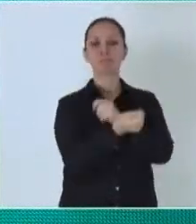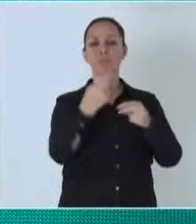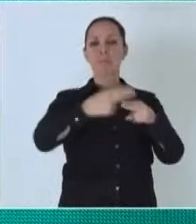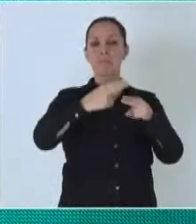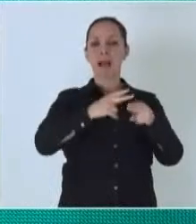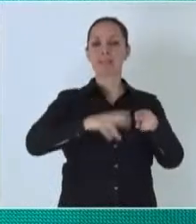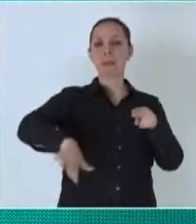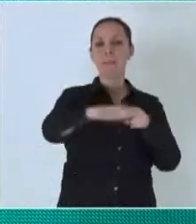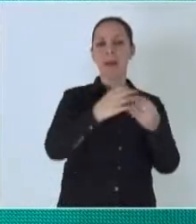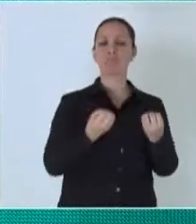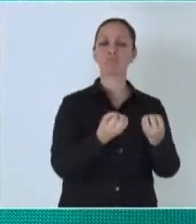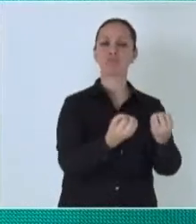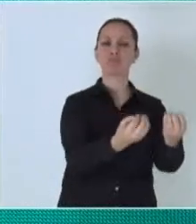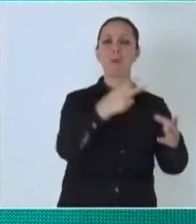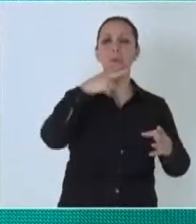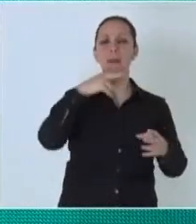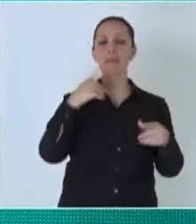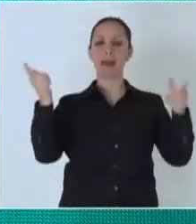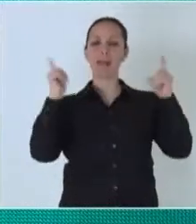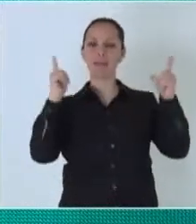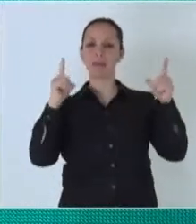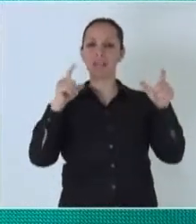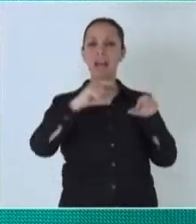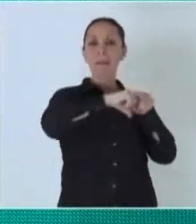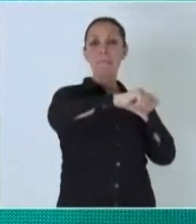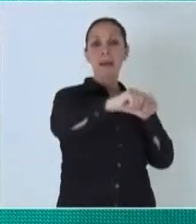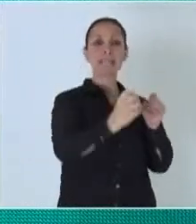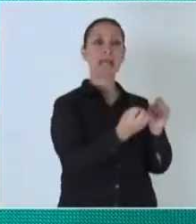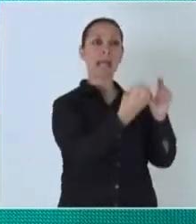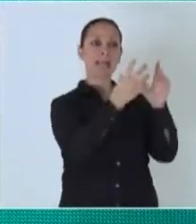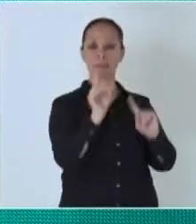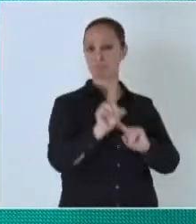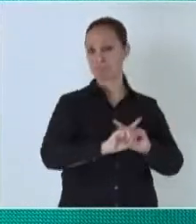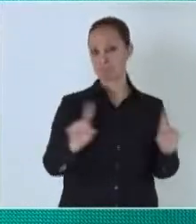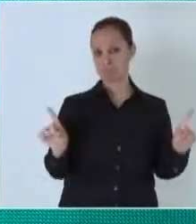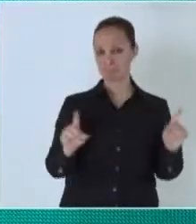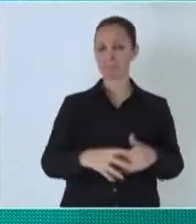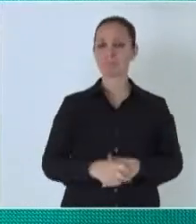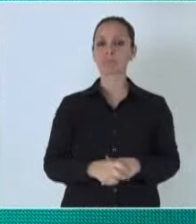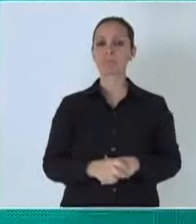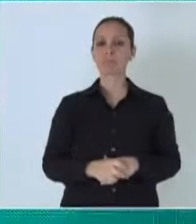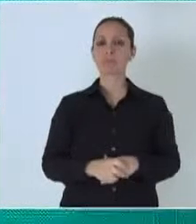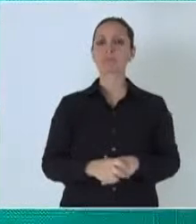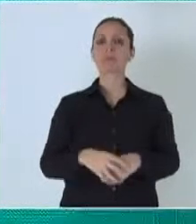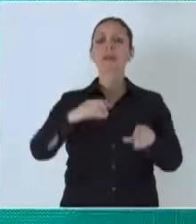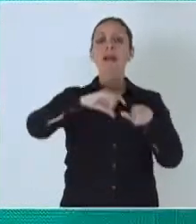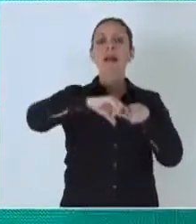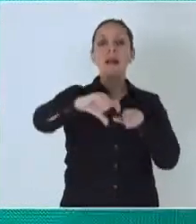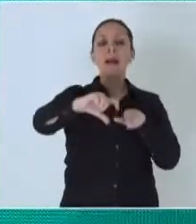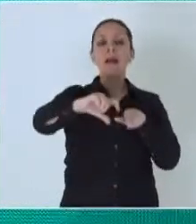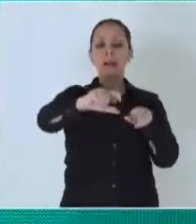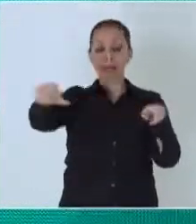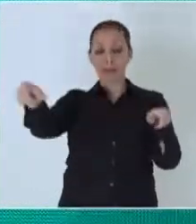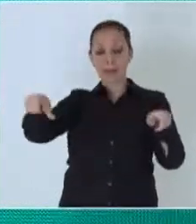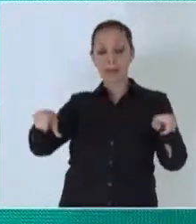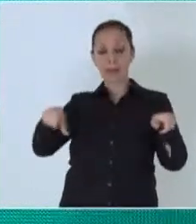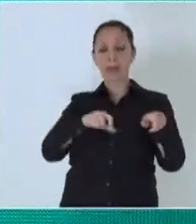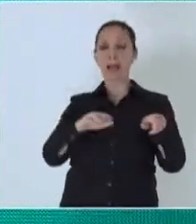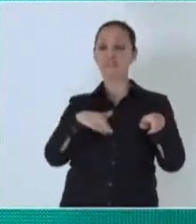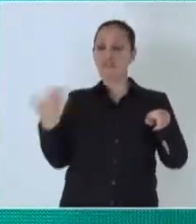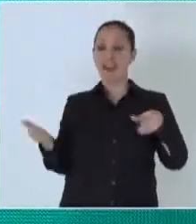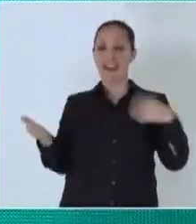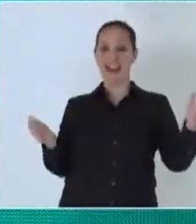para disfrutar de verdad, ni macetas ni canteros. Vamos a construir caniles por fuera de las plazas